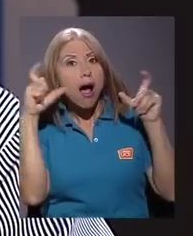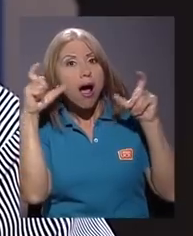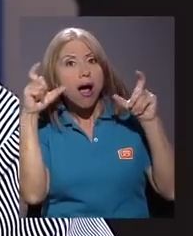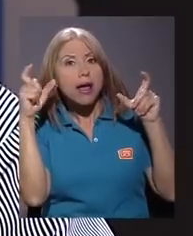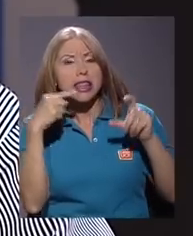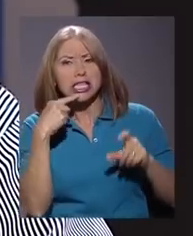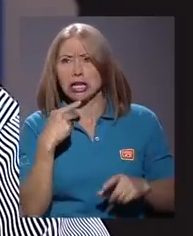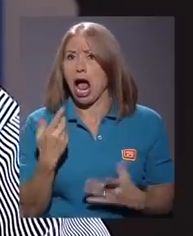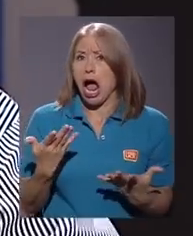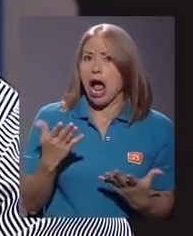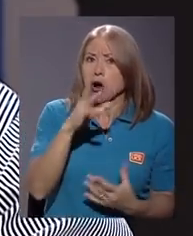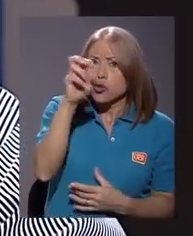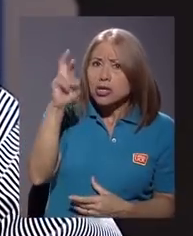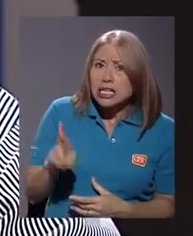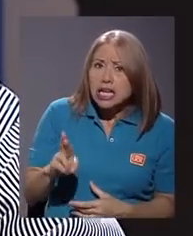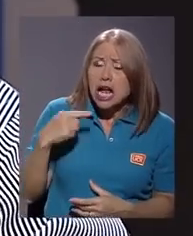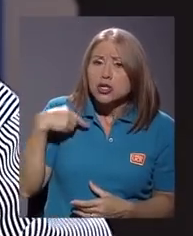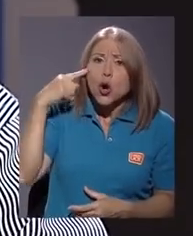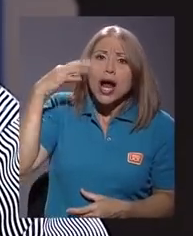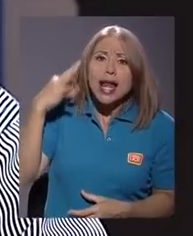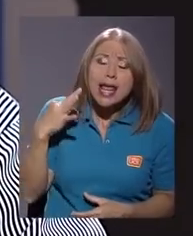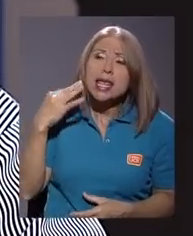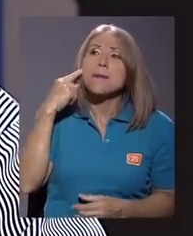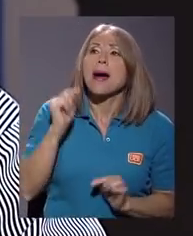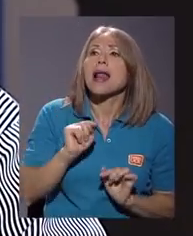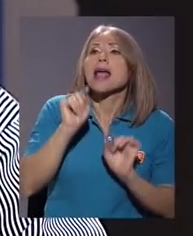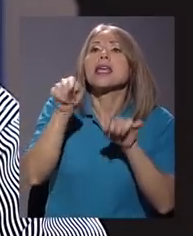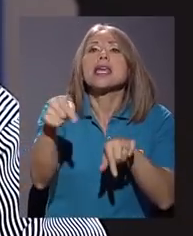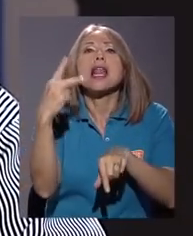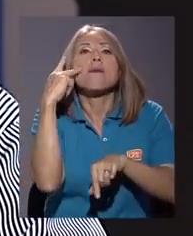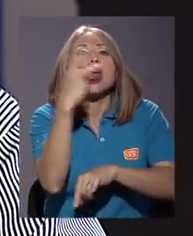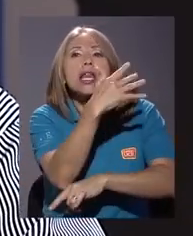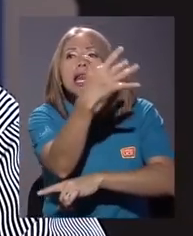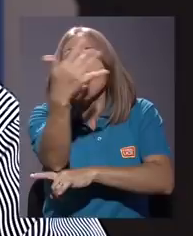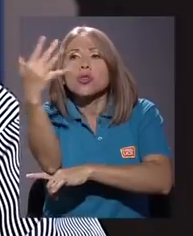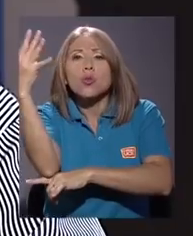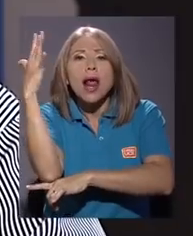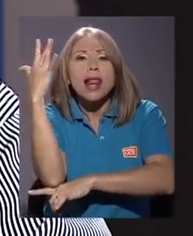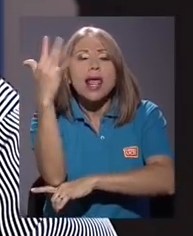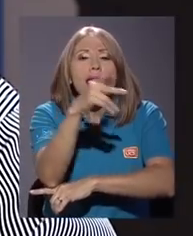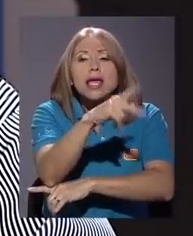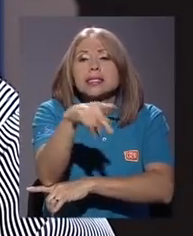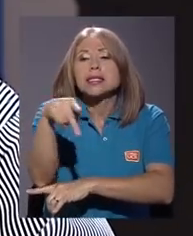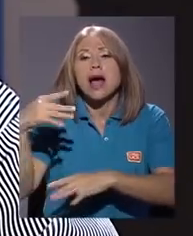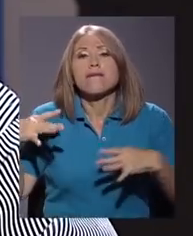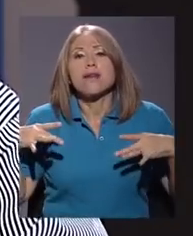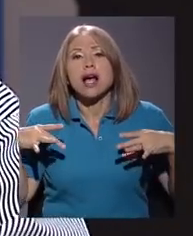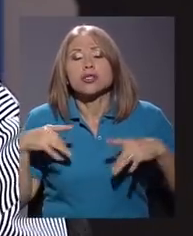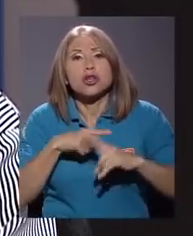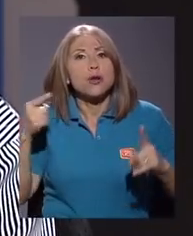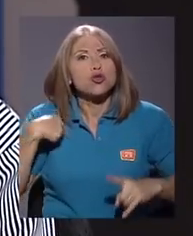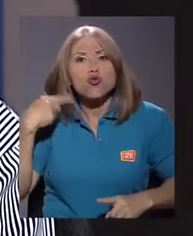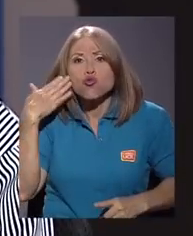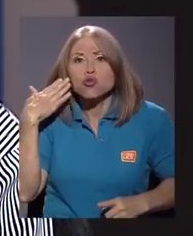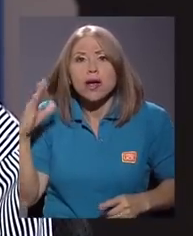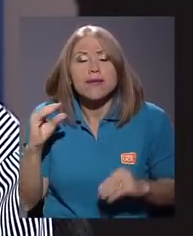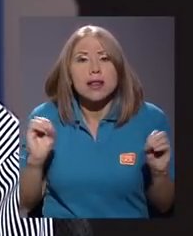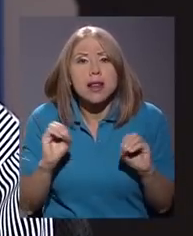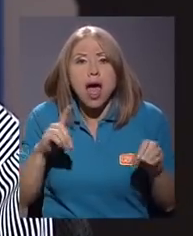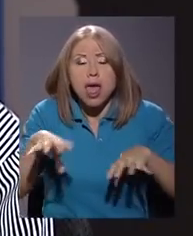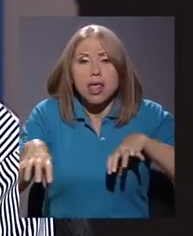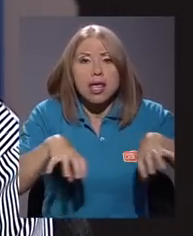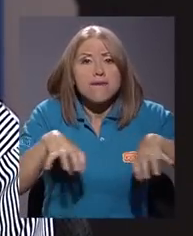era un lugar para ir de vacaciones o para ir a ver la naturaleza pero jamás me imaginé que hubiera un un